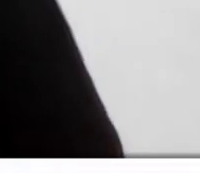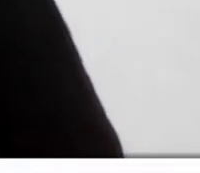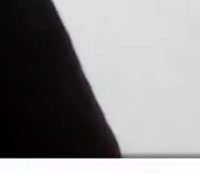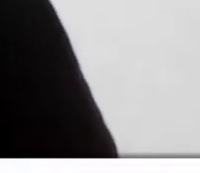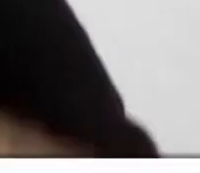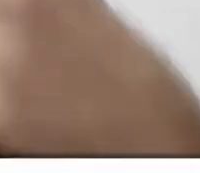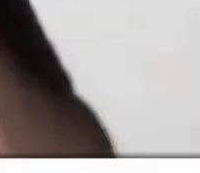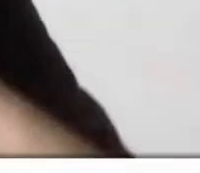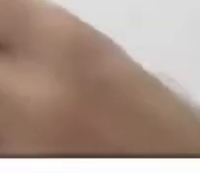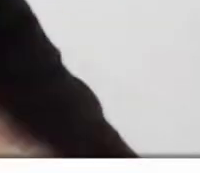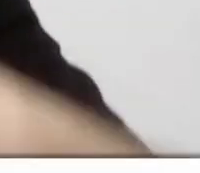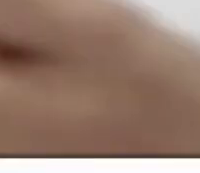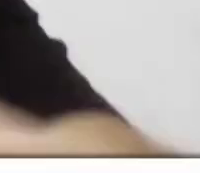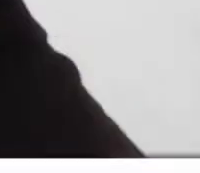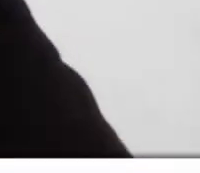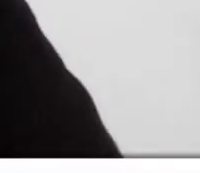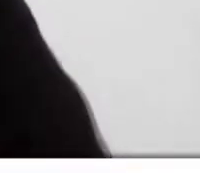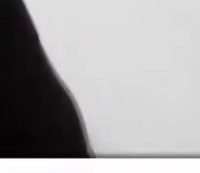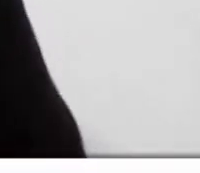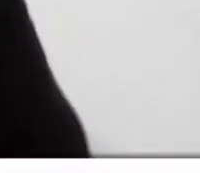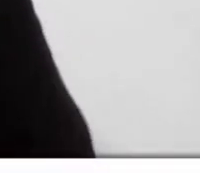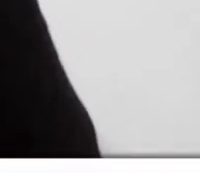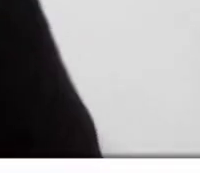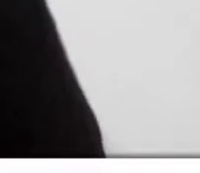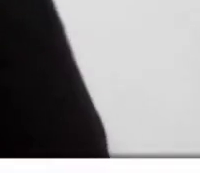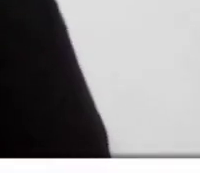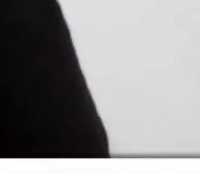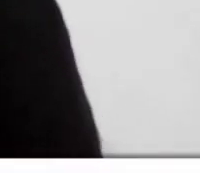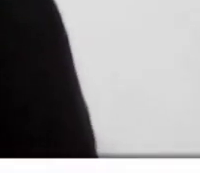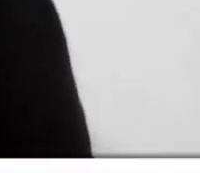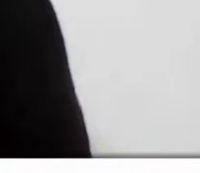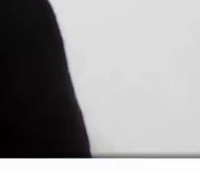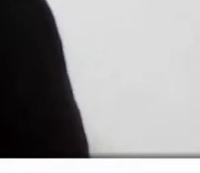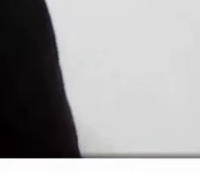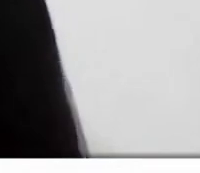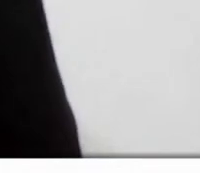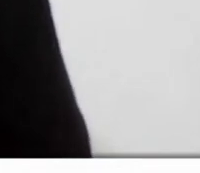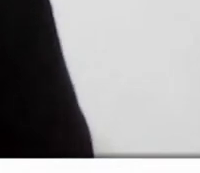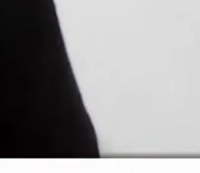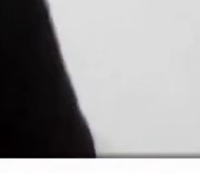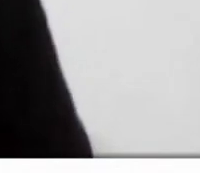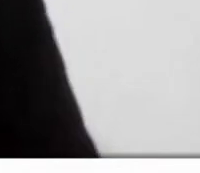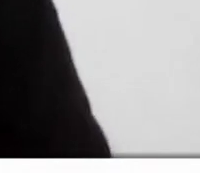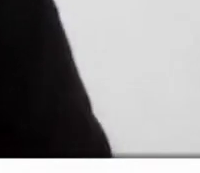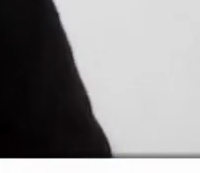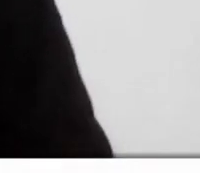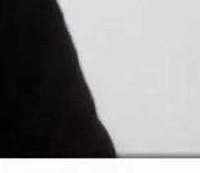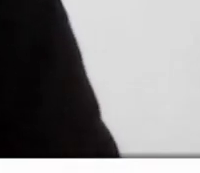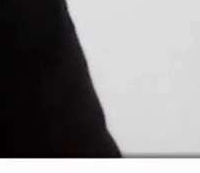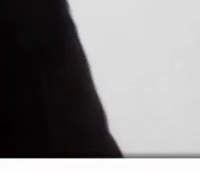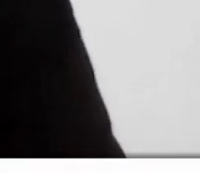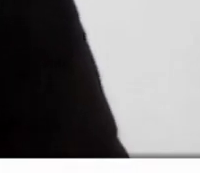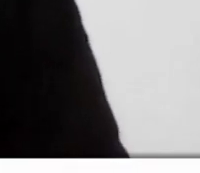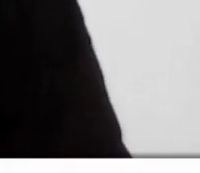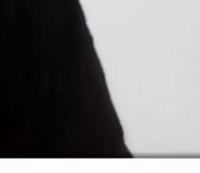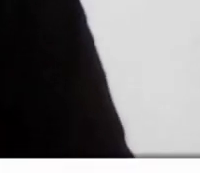del Estado nacional, pero también del Estado provincial, poniendo los recursos con los que cuenta, que sabemos que los